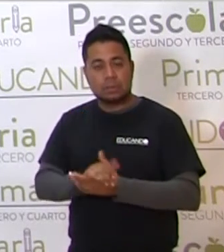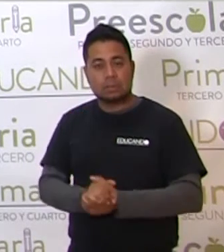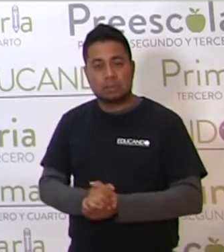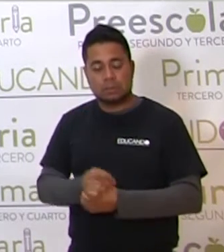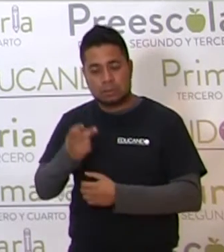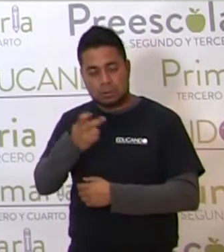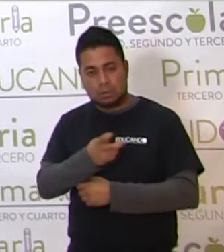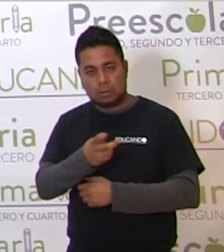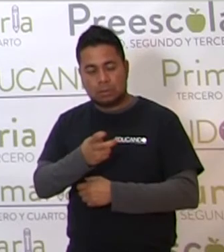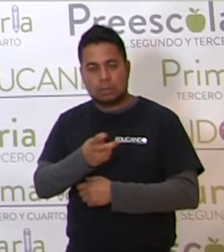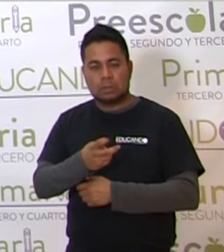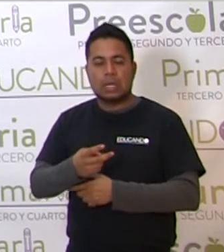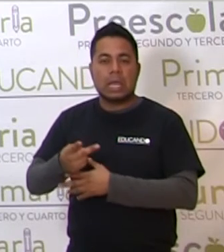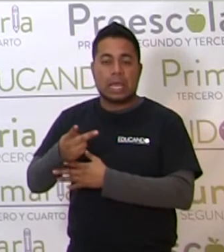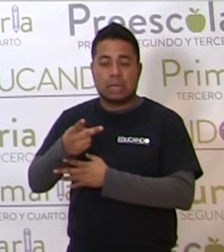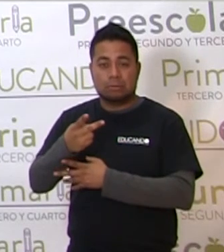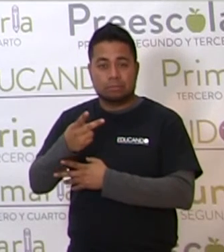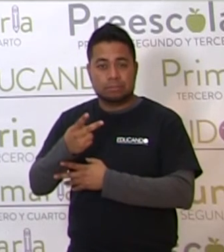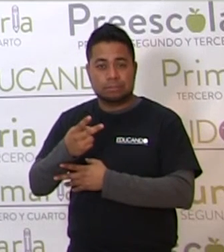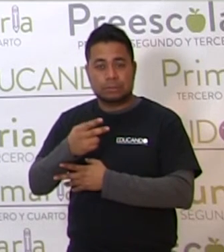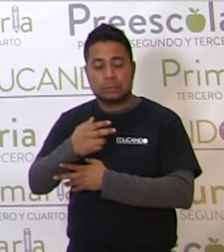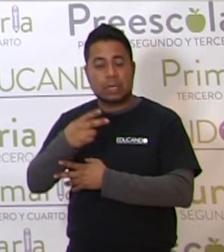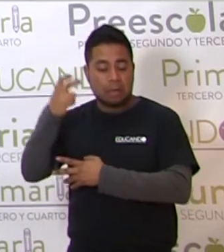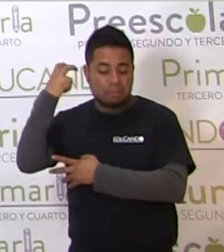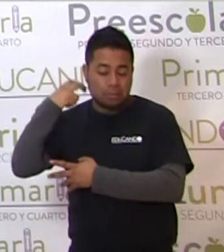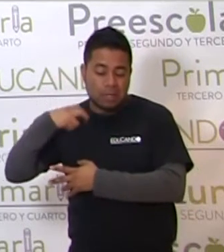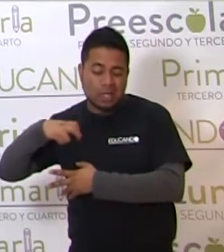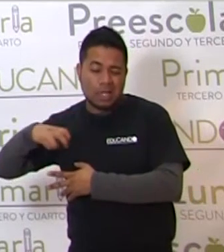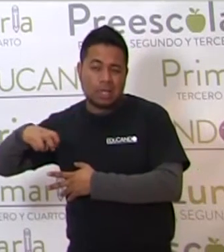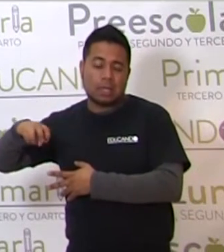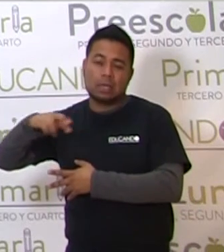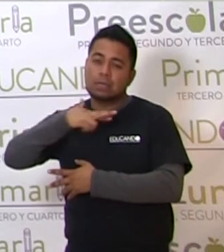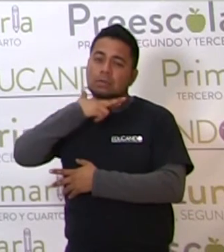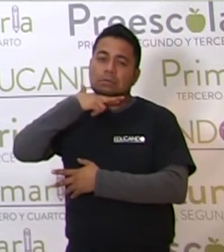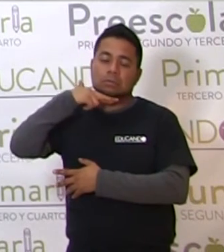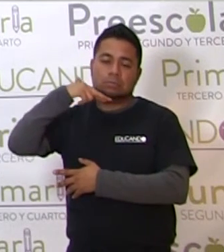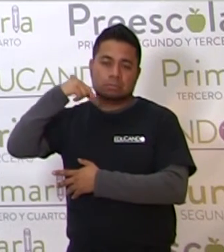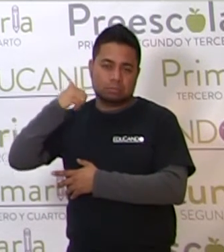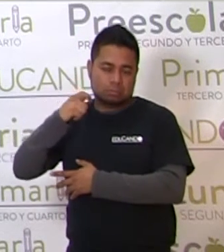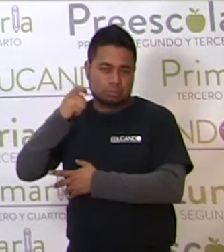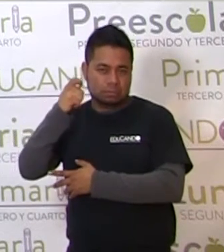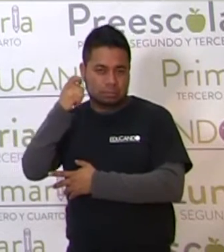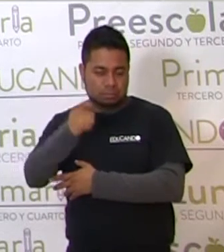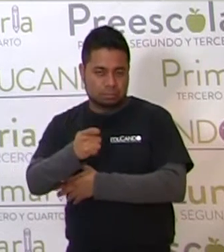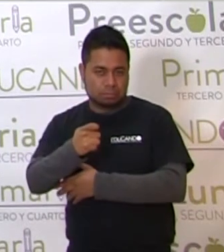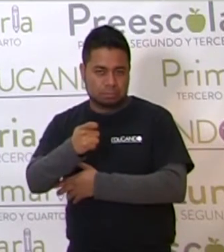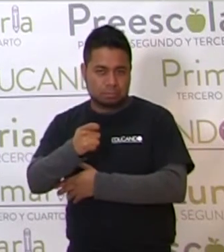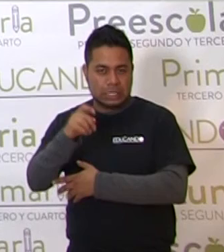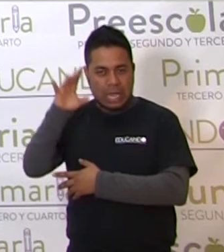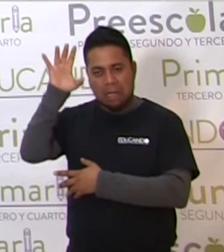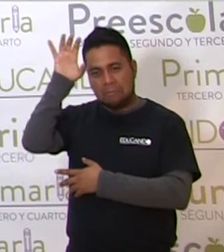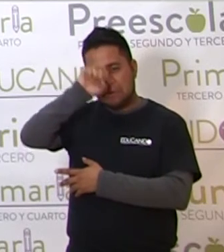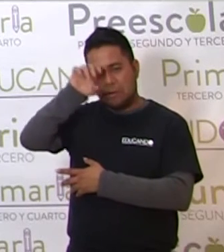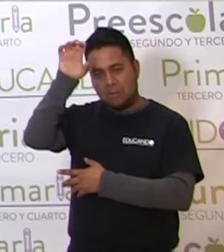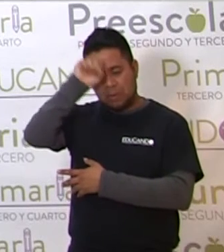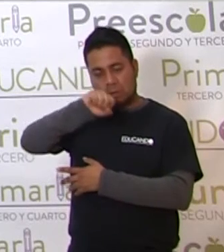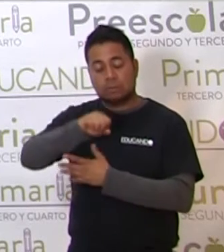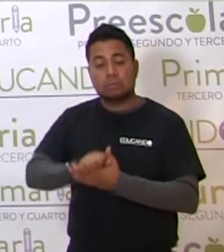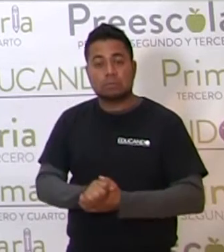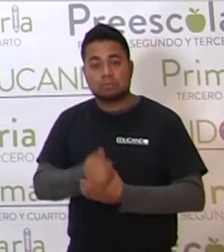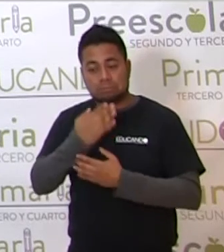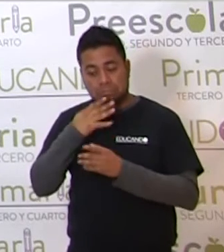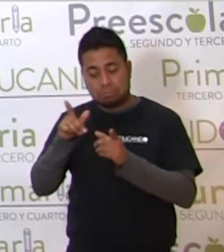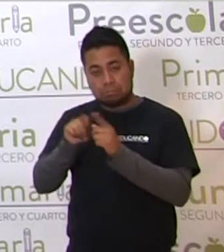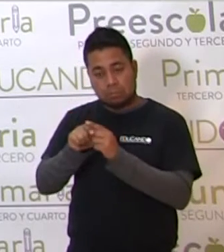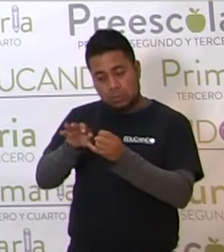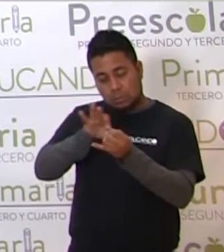ese largo ese largo viaje a Roma resultó una broma y concluimos